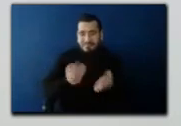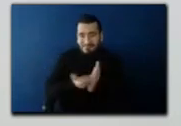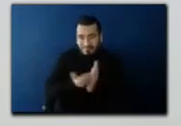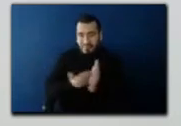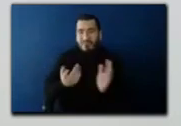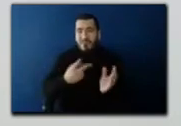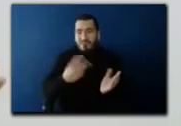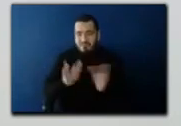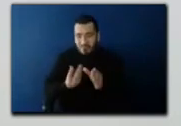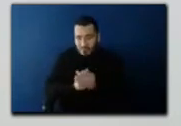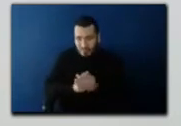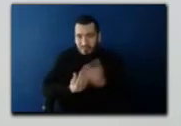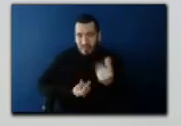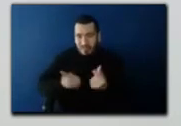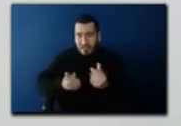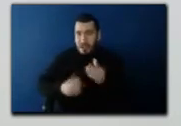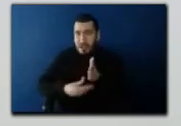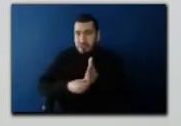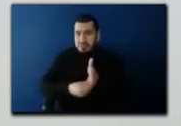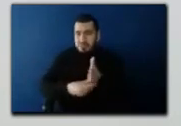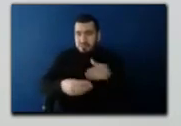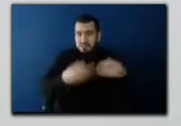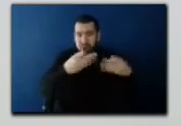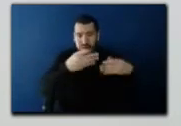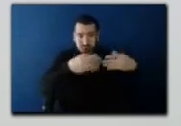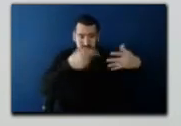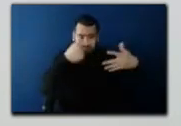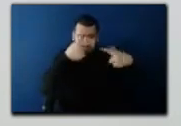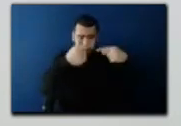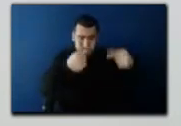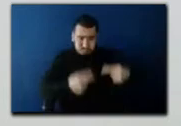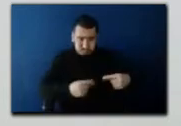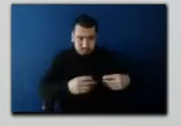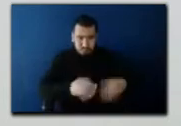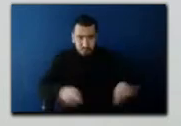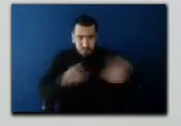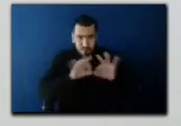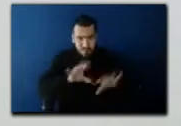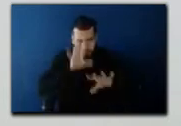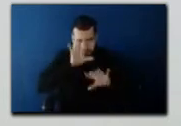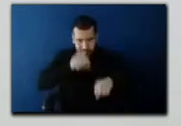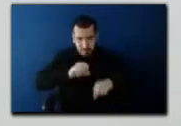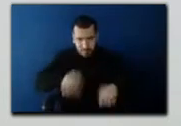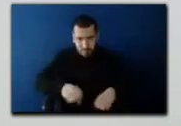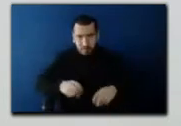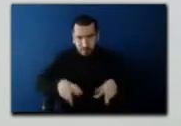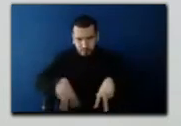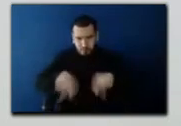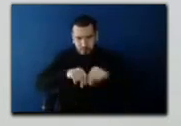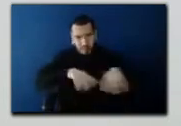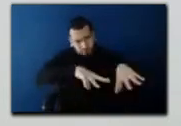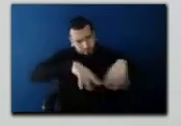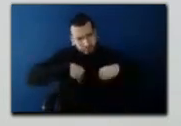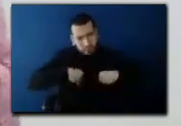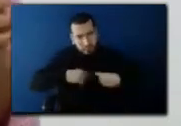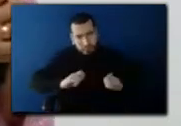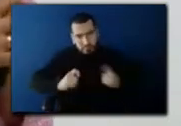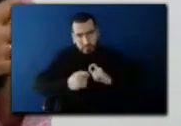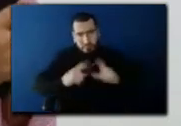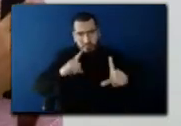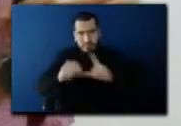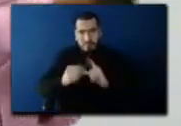trazada para que tengamos mejor empoderamiento y mejor información para que la sociedad se apropie de esta transformación digital.